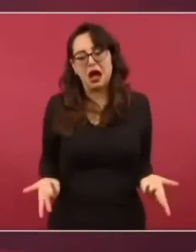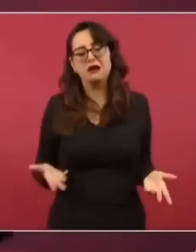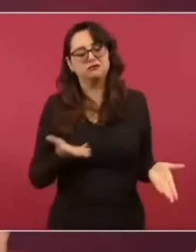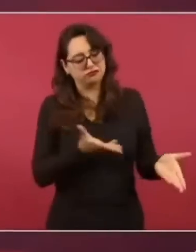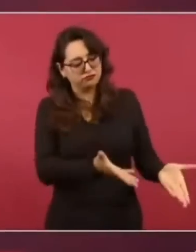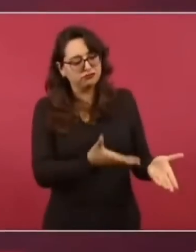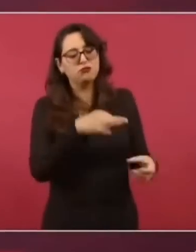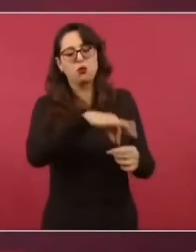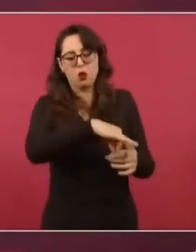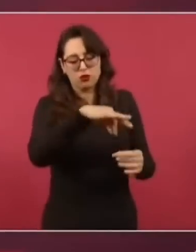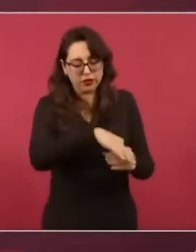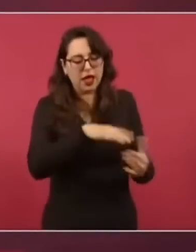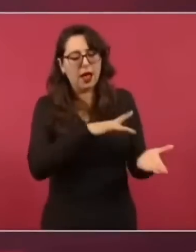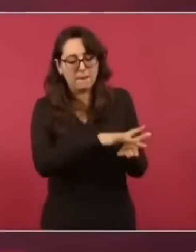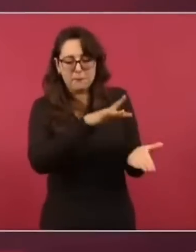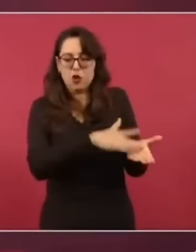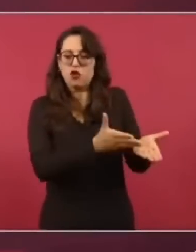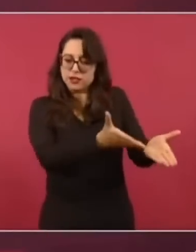votar.